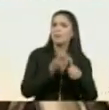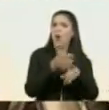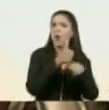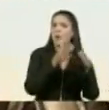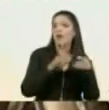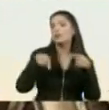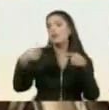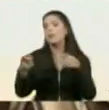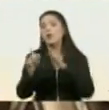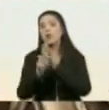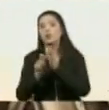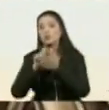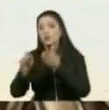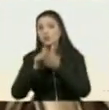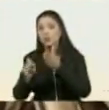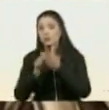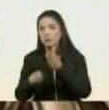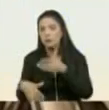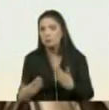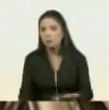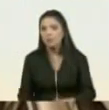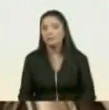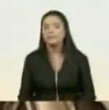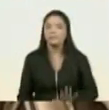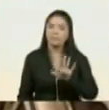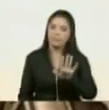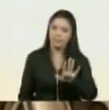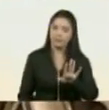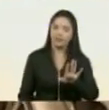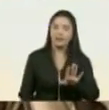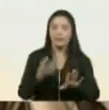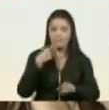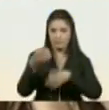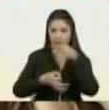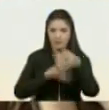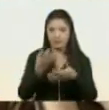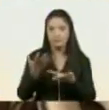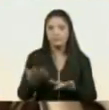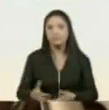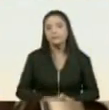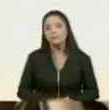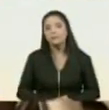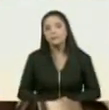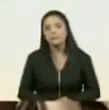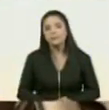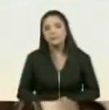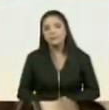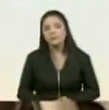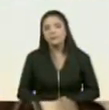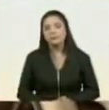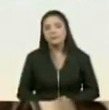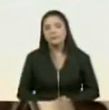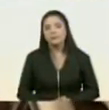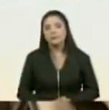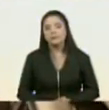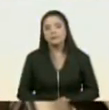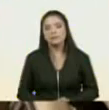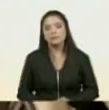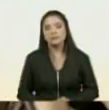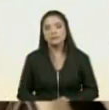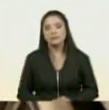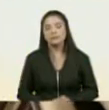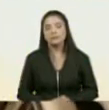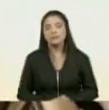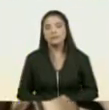gobernador que es la elección de Asamblea Nacional Constituyente. Miren, resulta que esta elección de gobernadoras